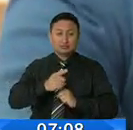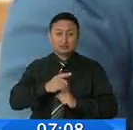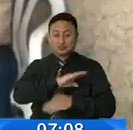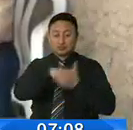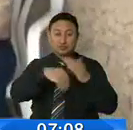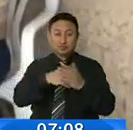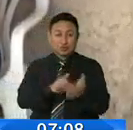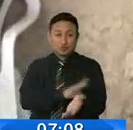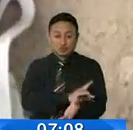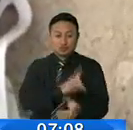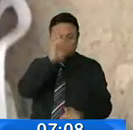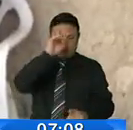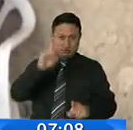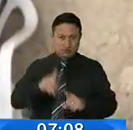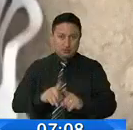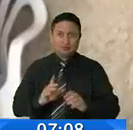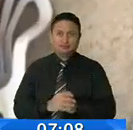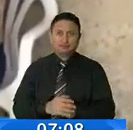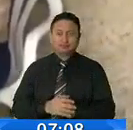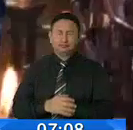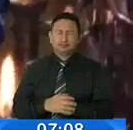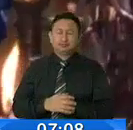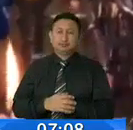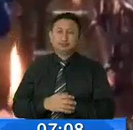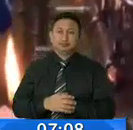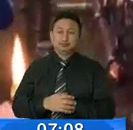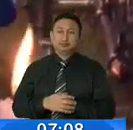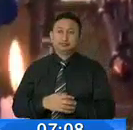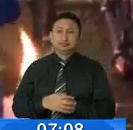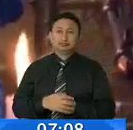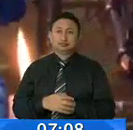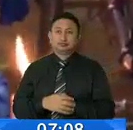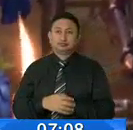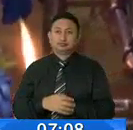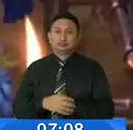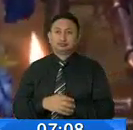costumbres. En Loja, informó Marcela Constante Brito.